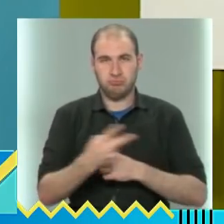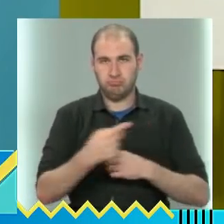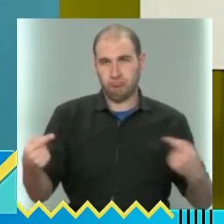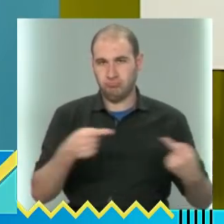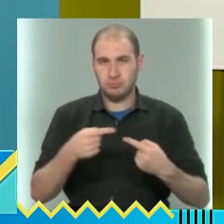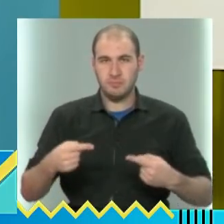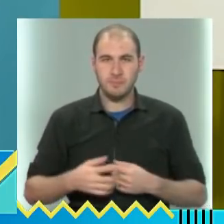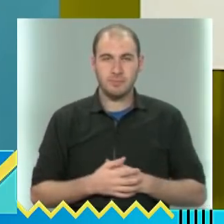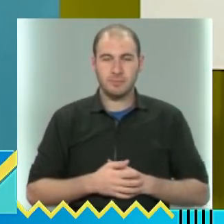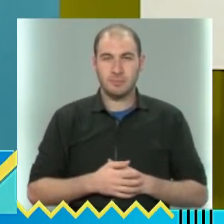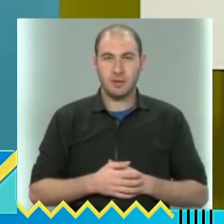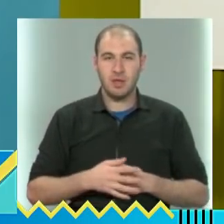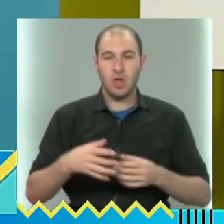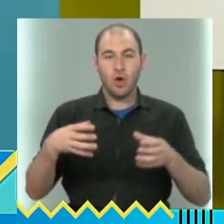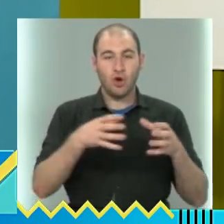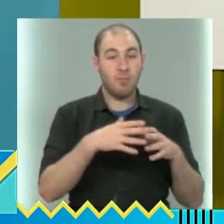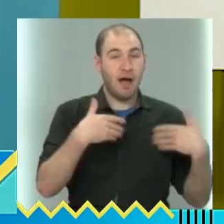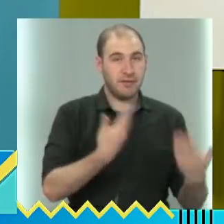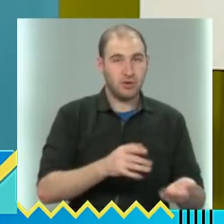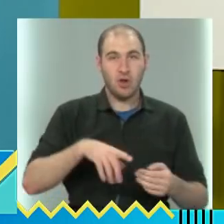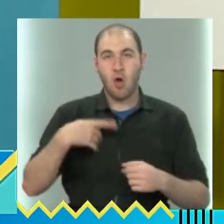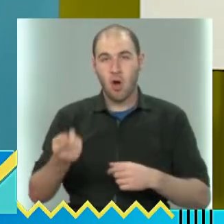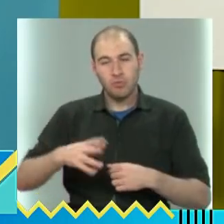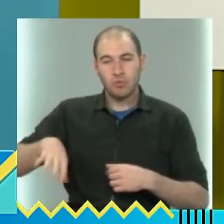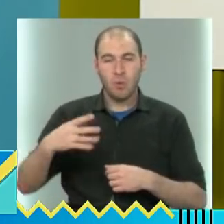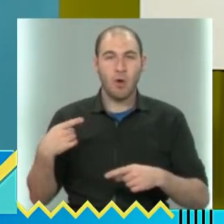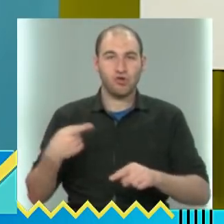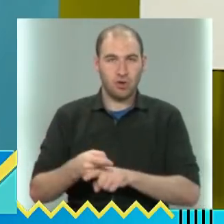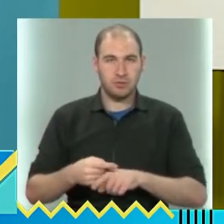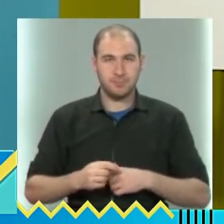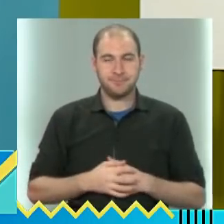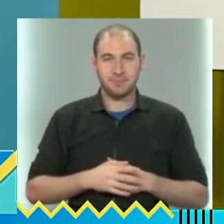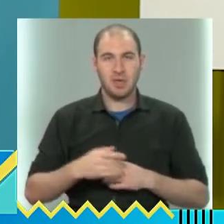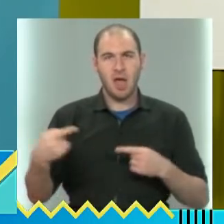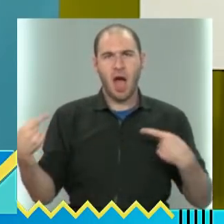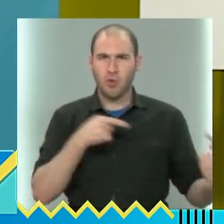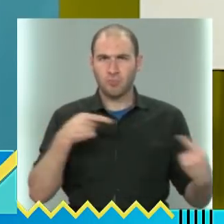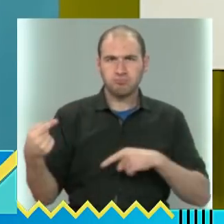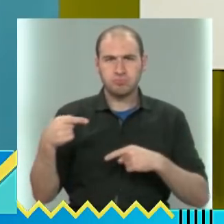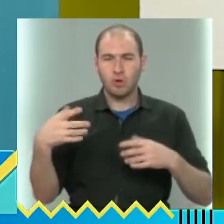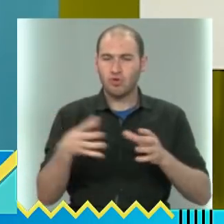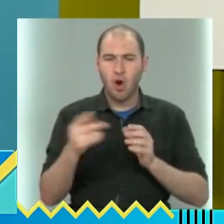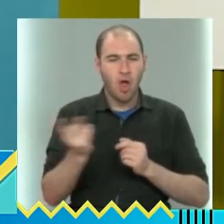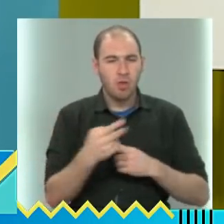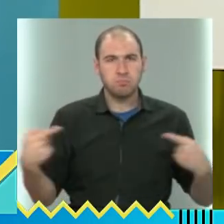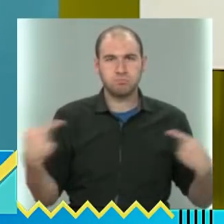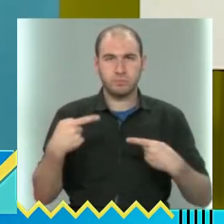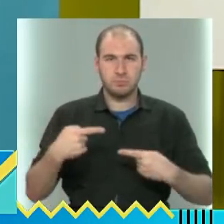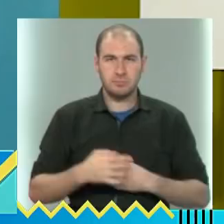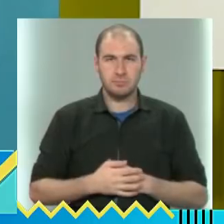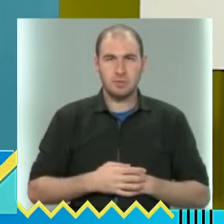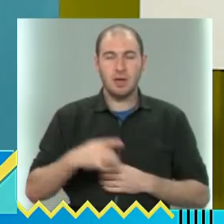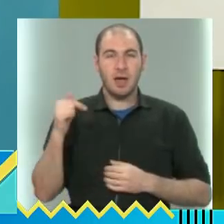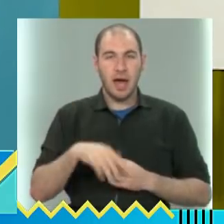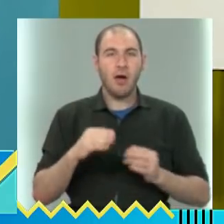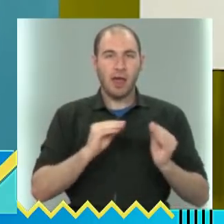de aquellos sectores que están a favor y de aquellos sectores que están en contra. Acusaciones fuertes tanto de un lado hacia el otro. Bueno, hoy